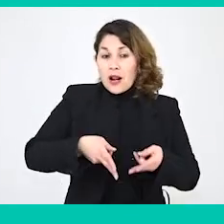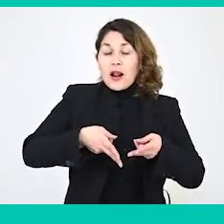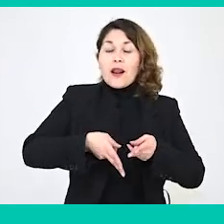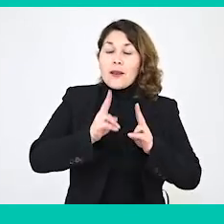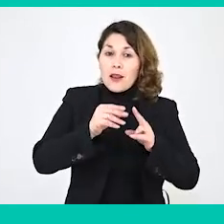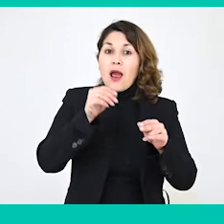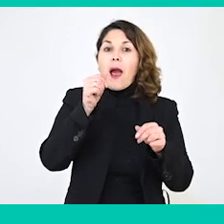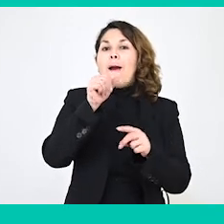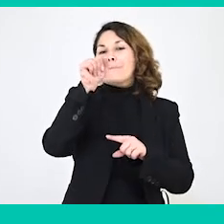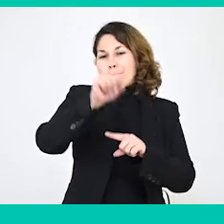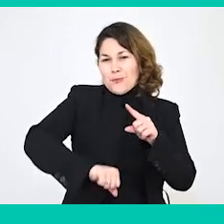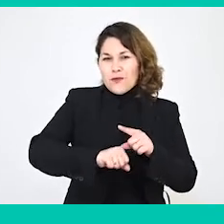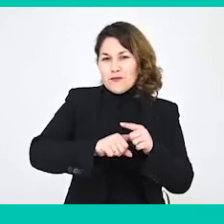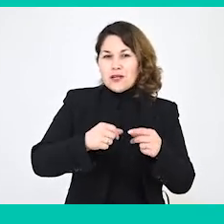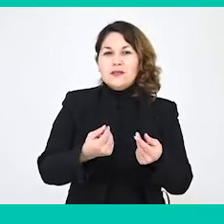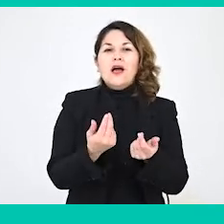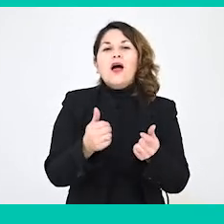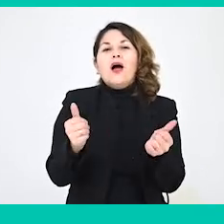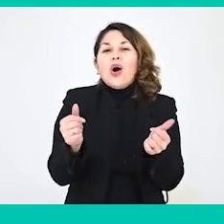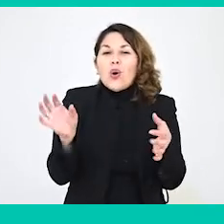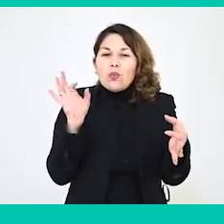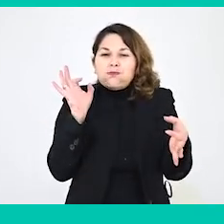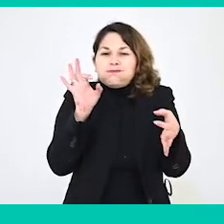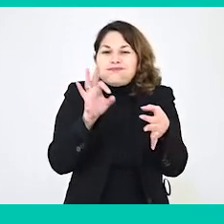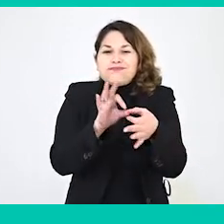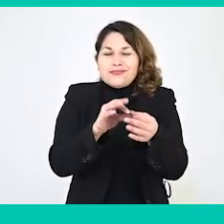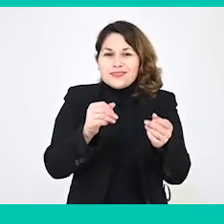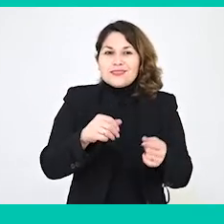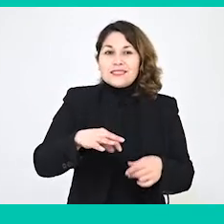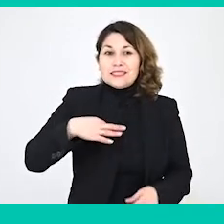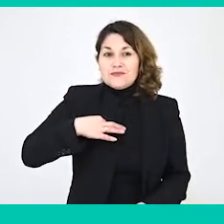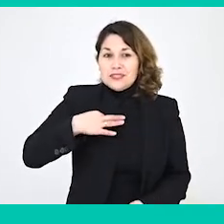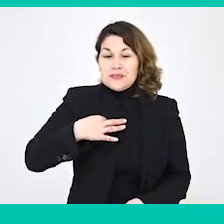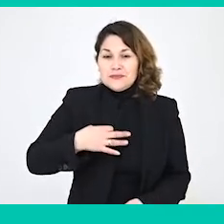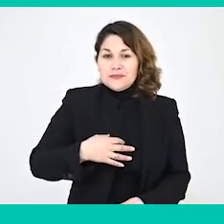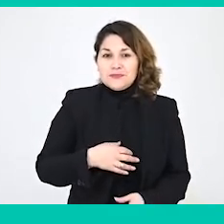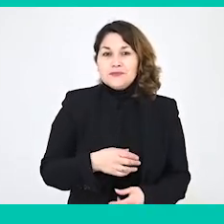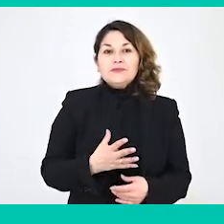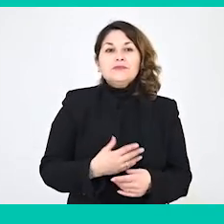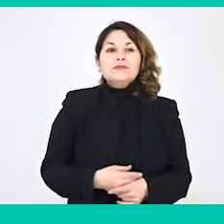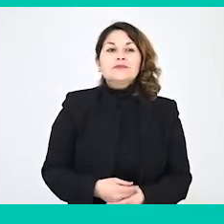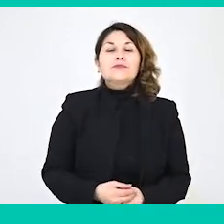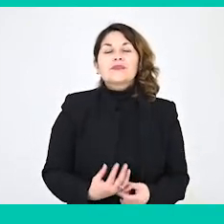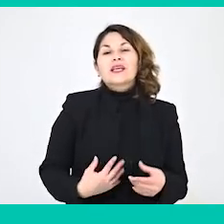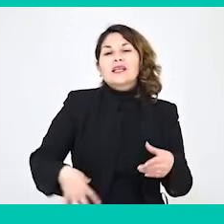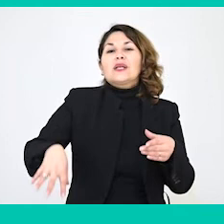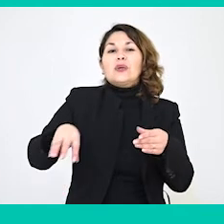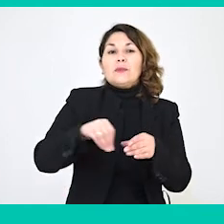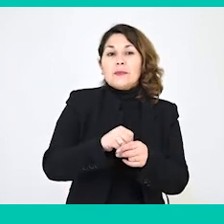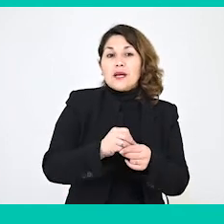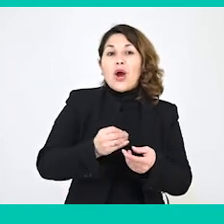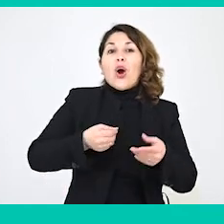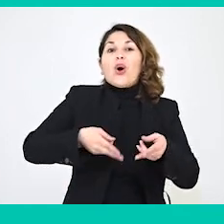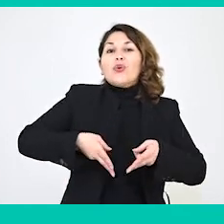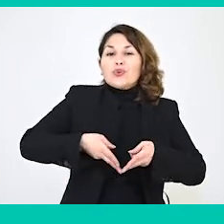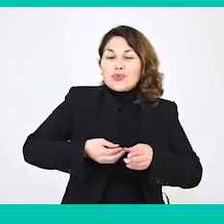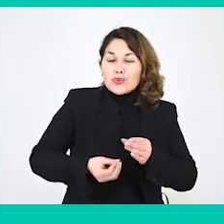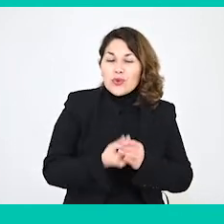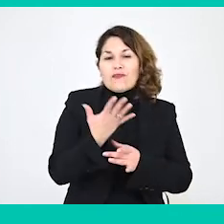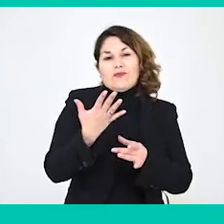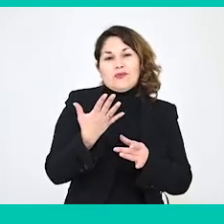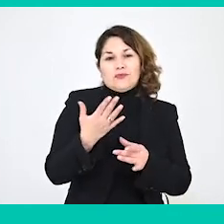2015, se incorporan nuevos beneficiarios de pensión de sobrevivencia, considerando a los convivientes civiles